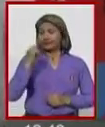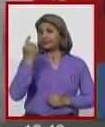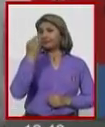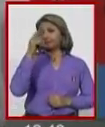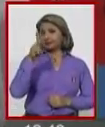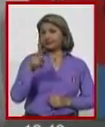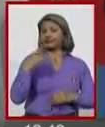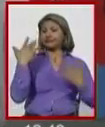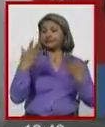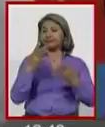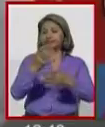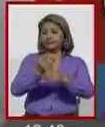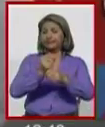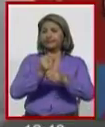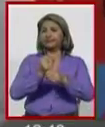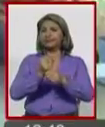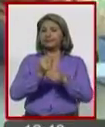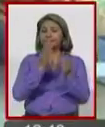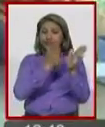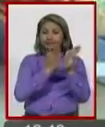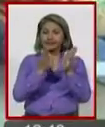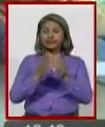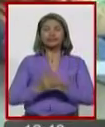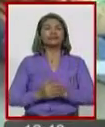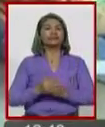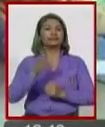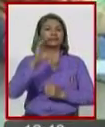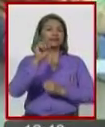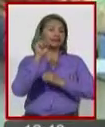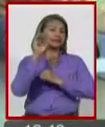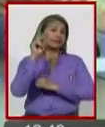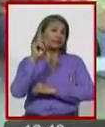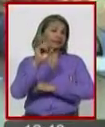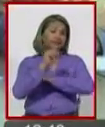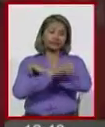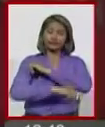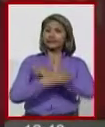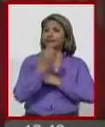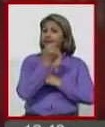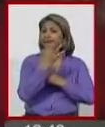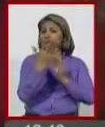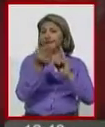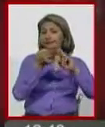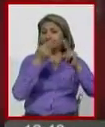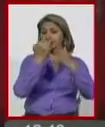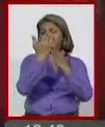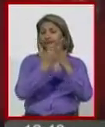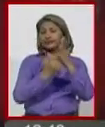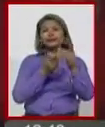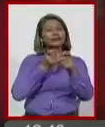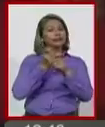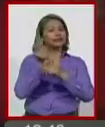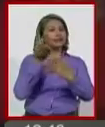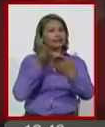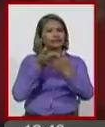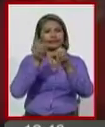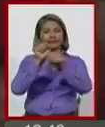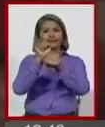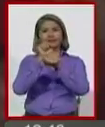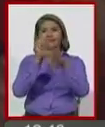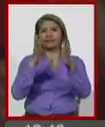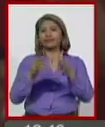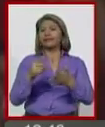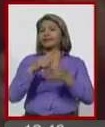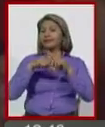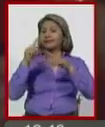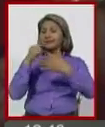ejecutivo, hay que recuperar la instancia orgánica. Respecto al Código Penal, señaló que hay algunos artículos que afectan a la clase trabajadora. Sin